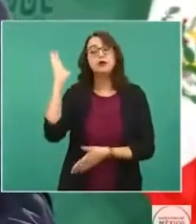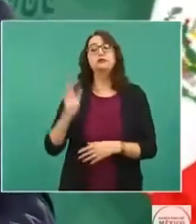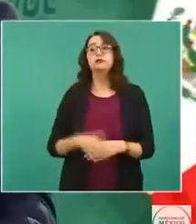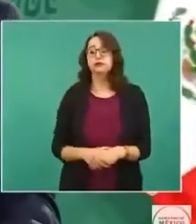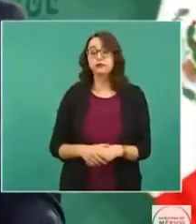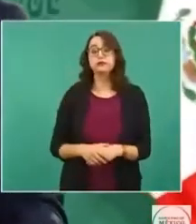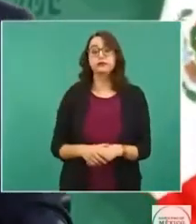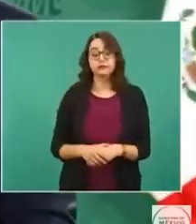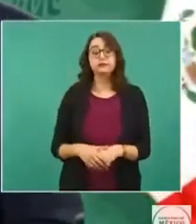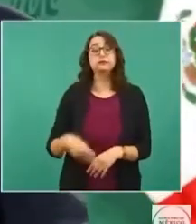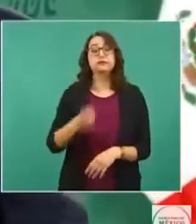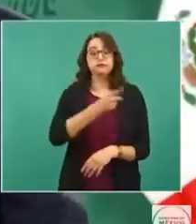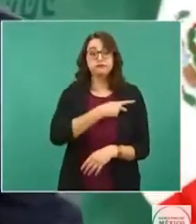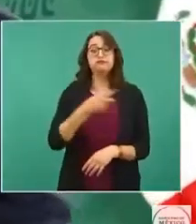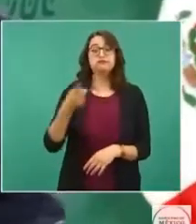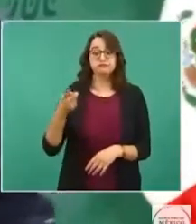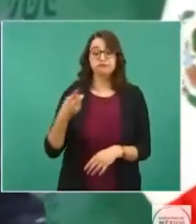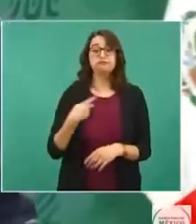que los que